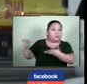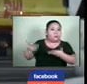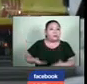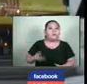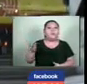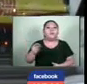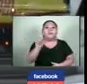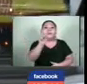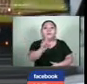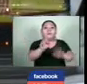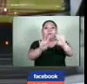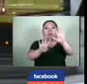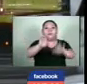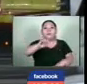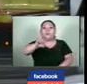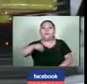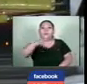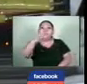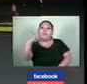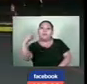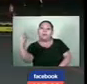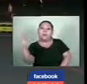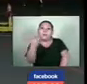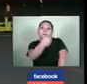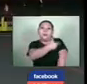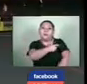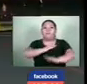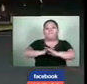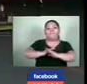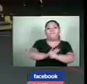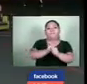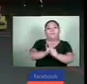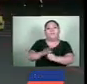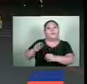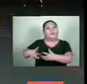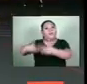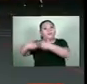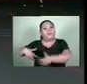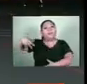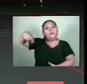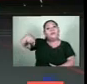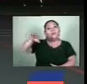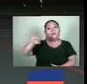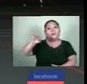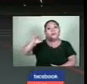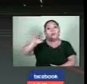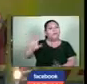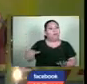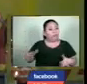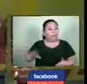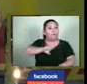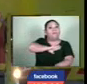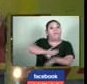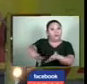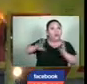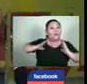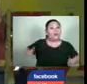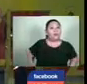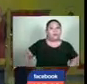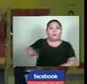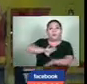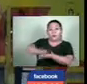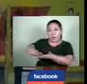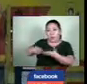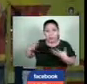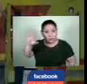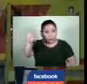de 190,000 dosis de Pfizer. Es una compra directa realizada por el gobierno central, con el que ya suman un total de más de